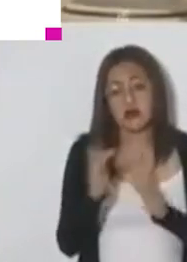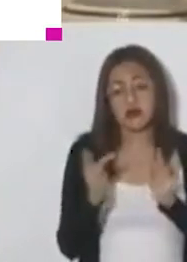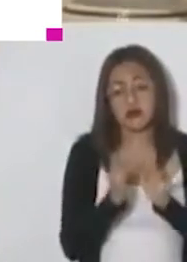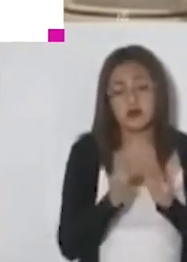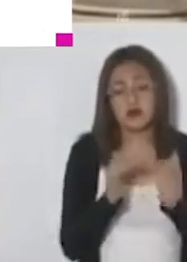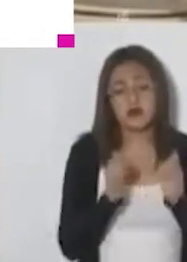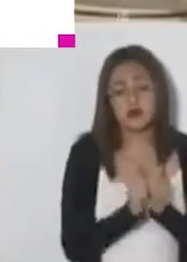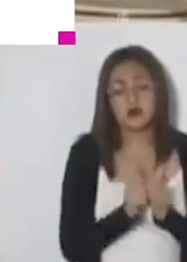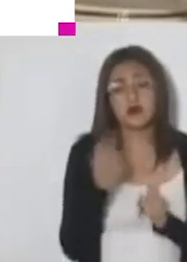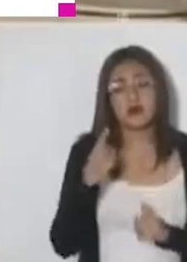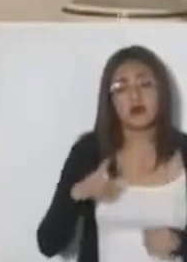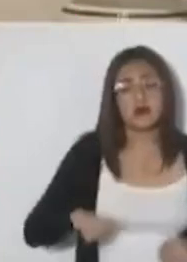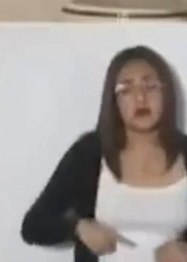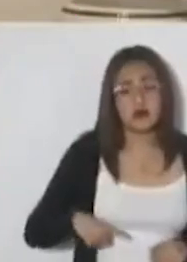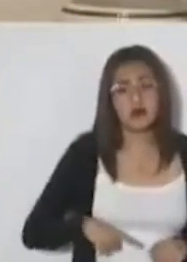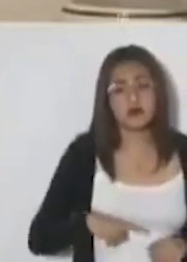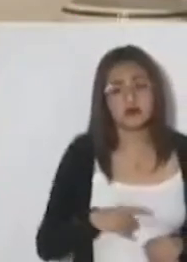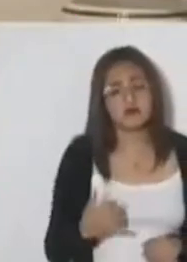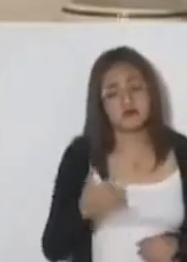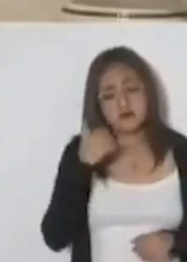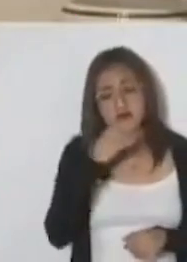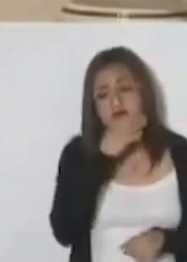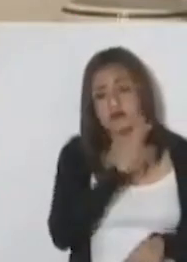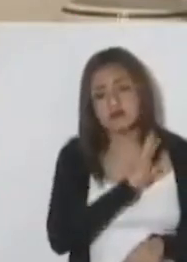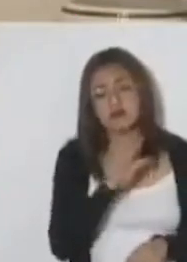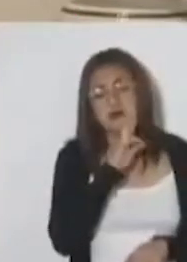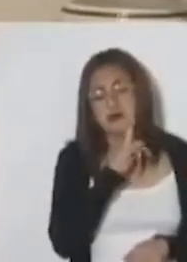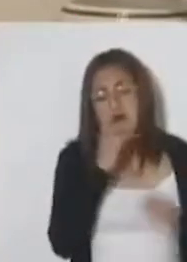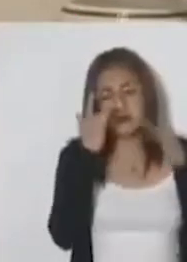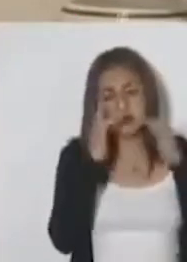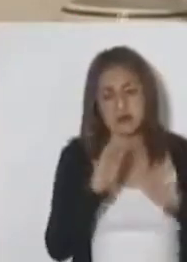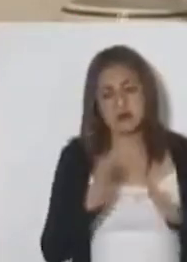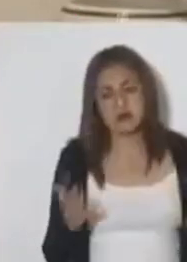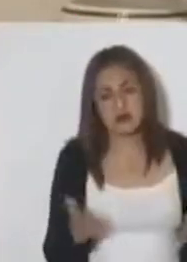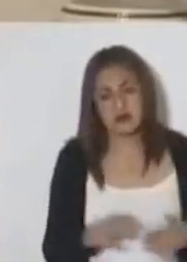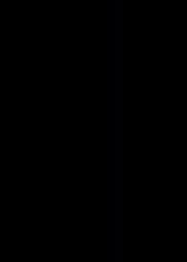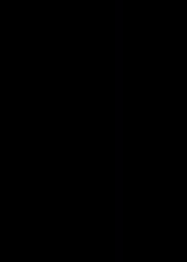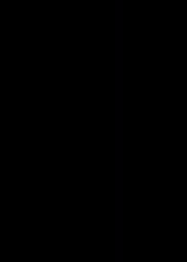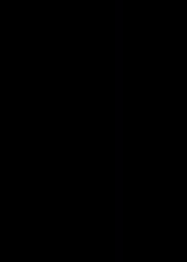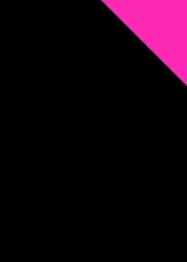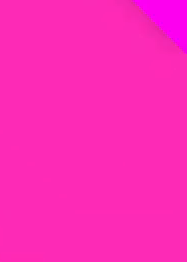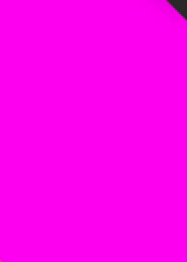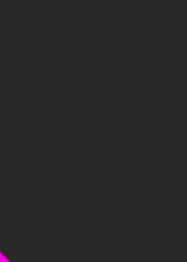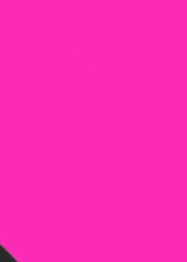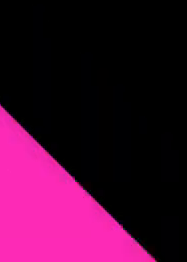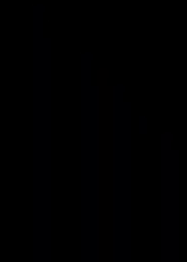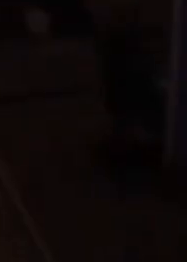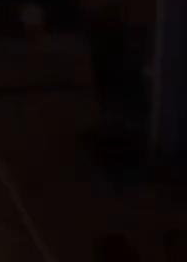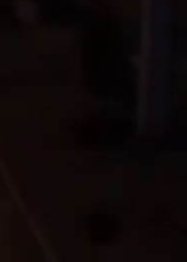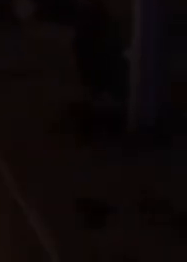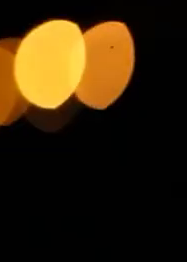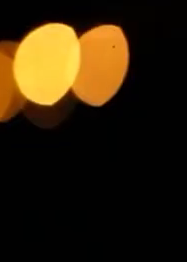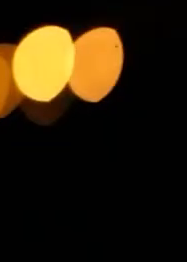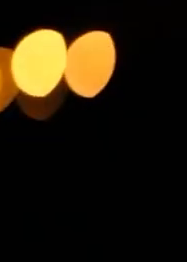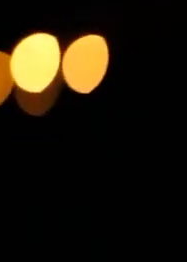no quiso decir si él acudirá a este encuentro. Dijo que se lo reservaba. Con la